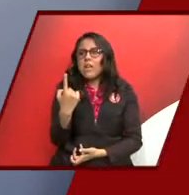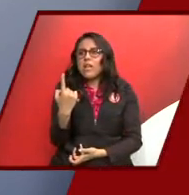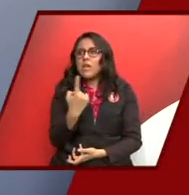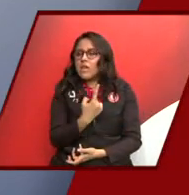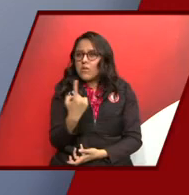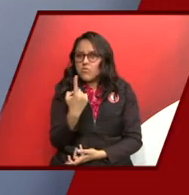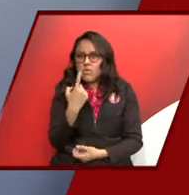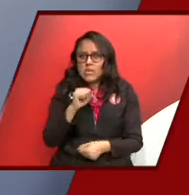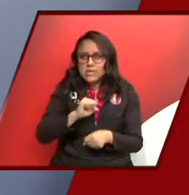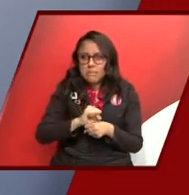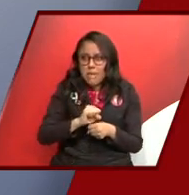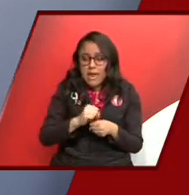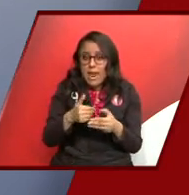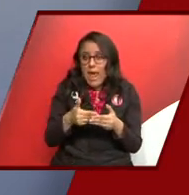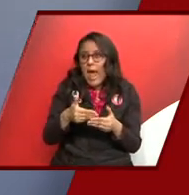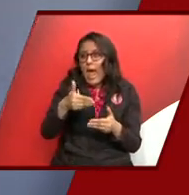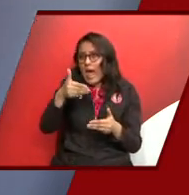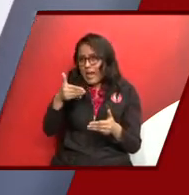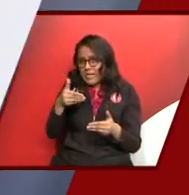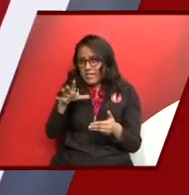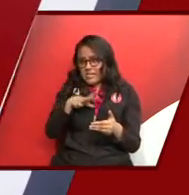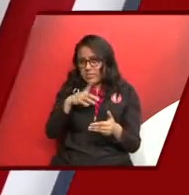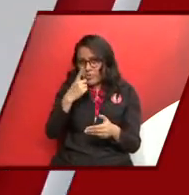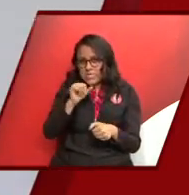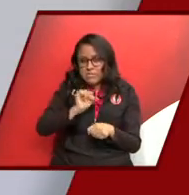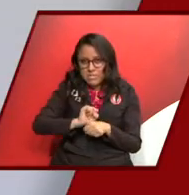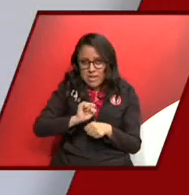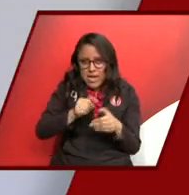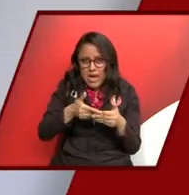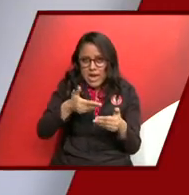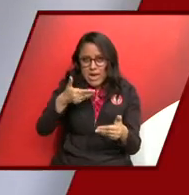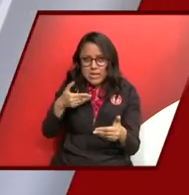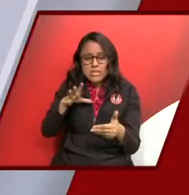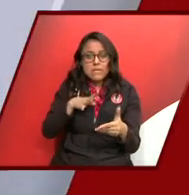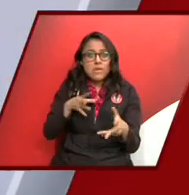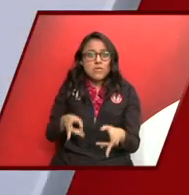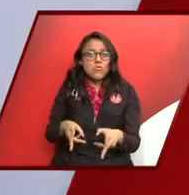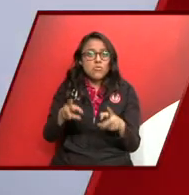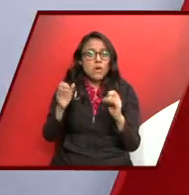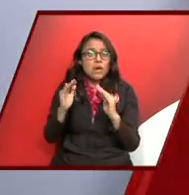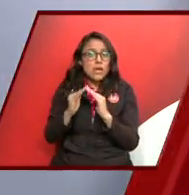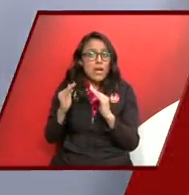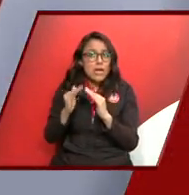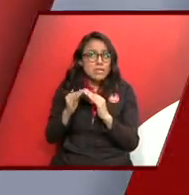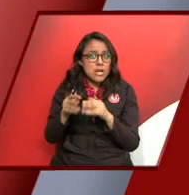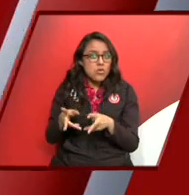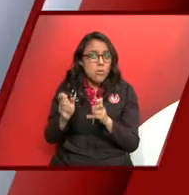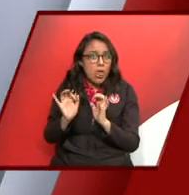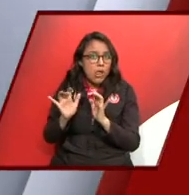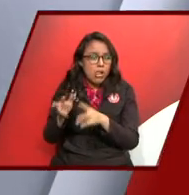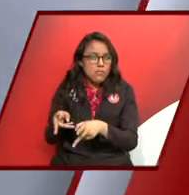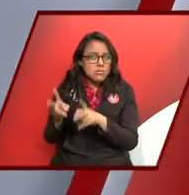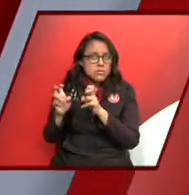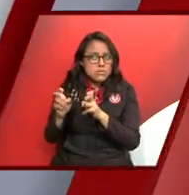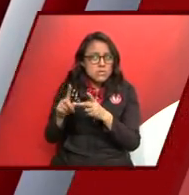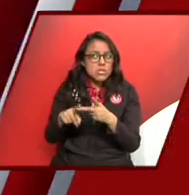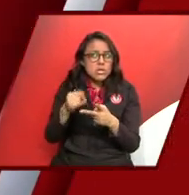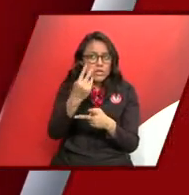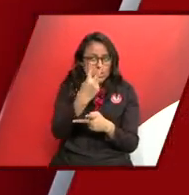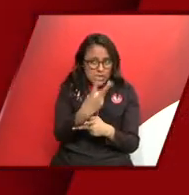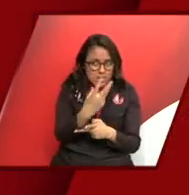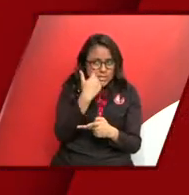una semana antes hubo un asalto a una casa habitación e intento a